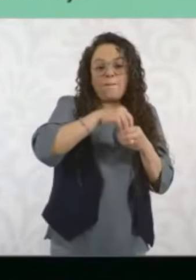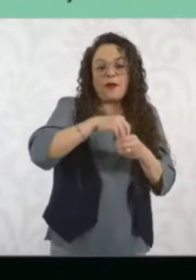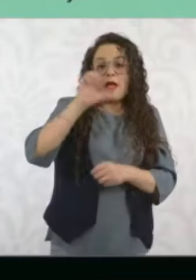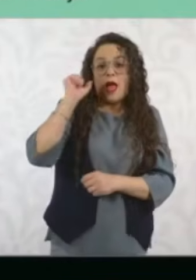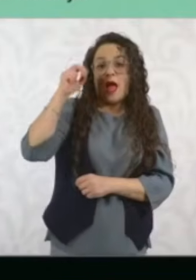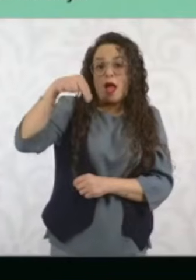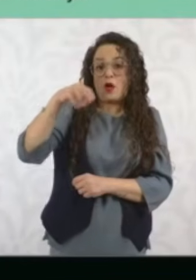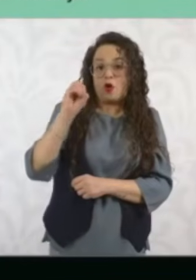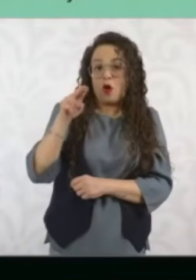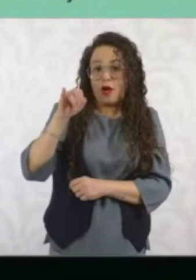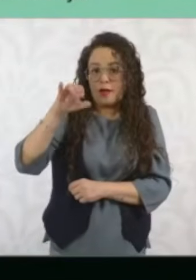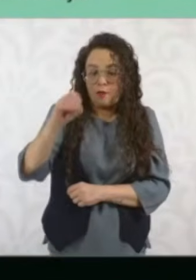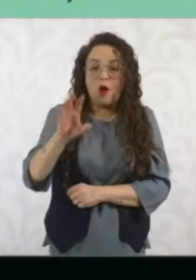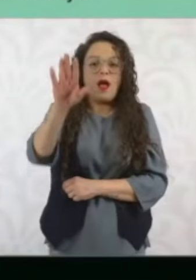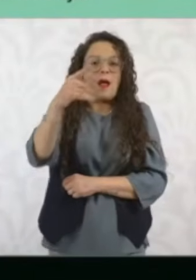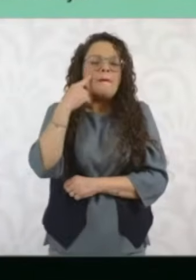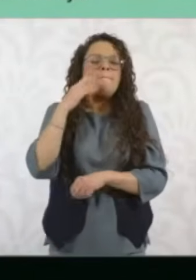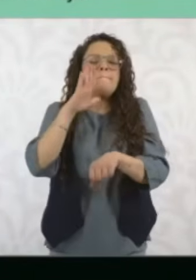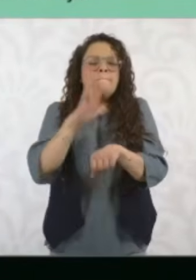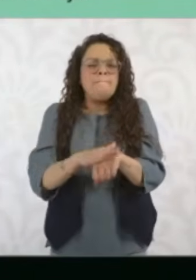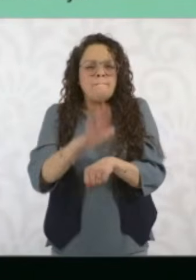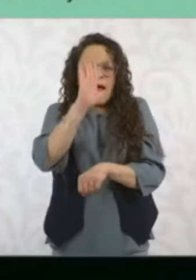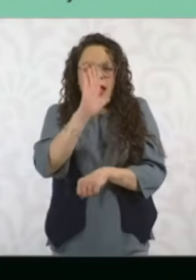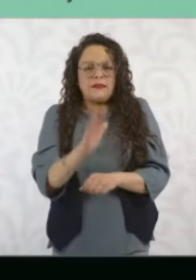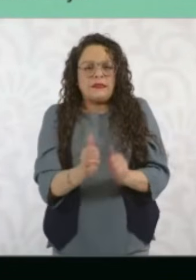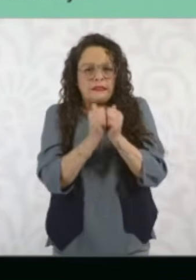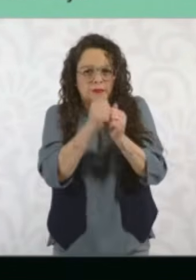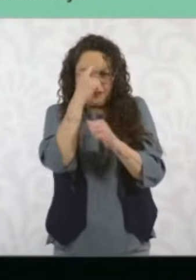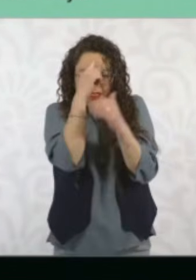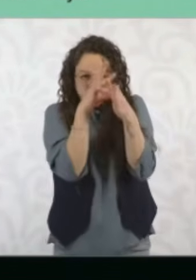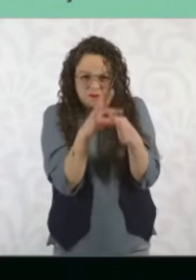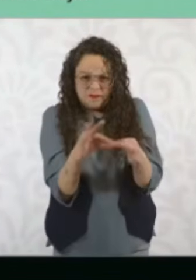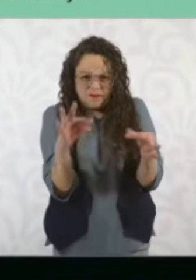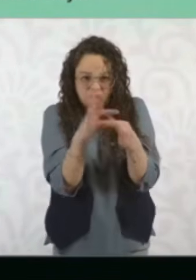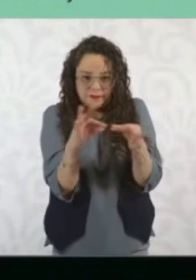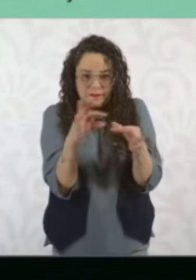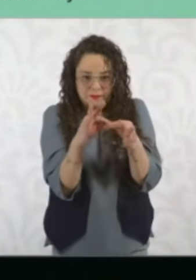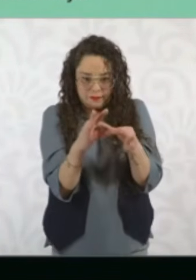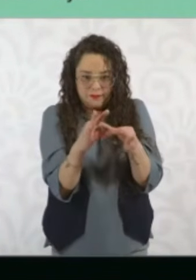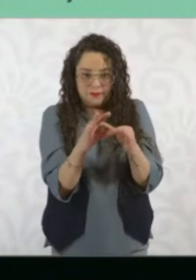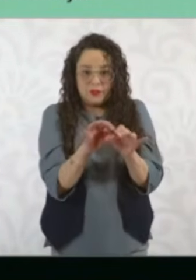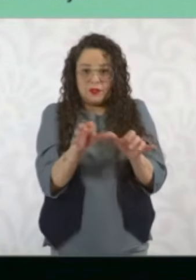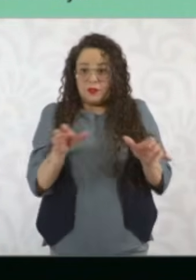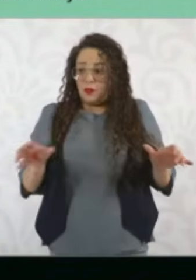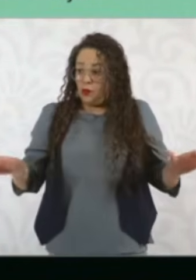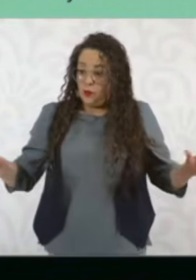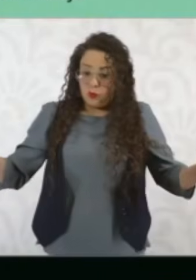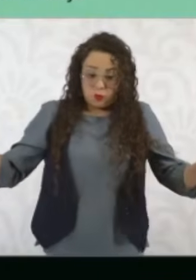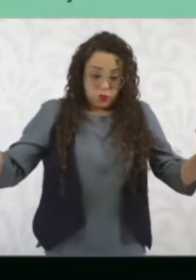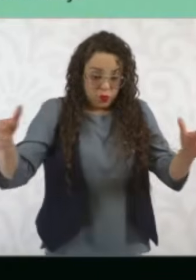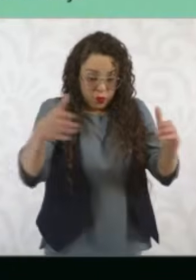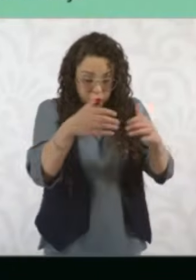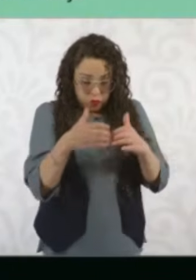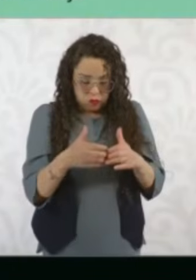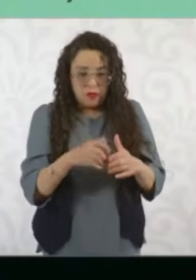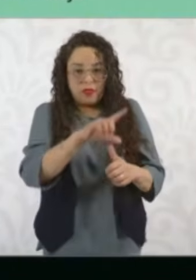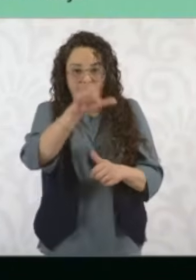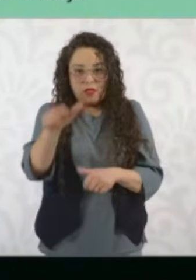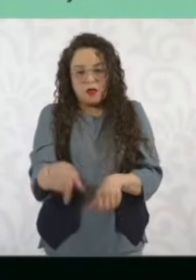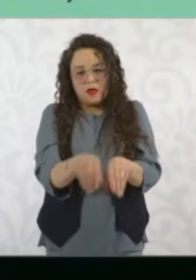detenernos. Su función es reempaquetar y distribuir el mensaje. ¿Cómo lo